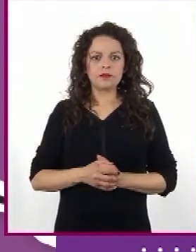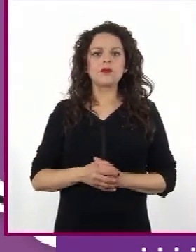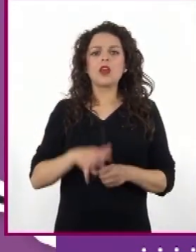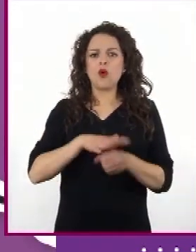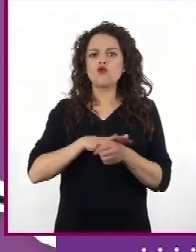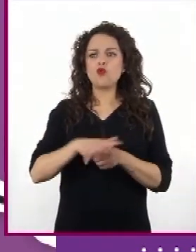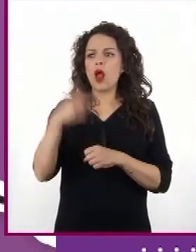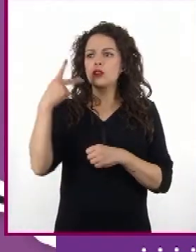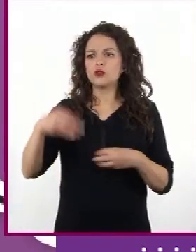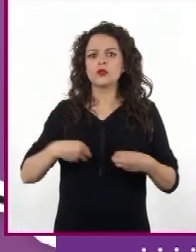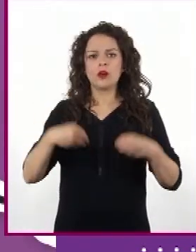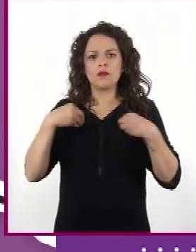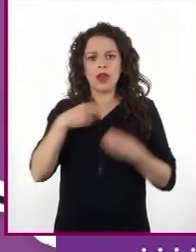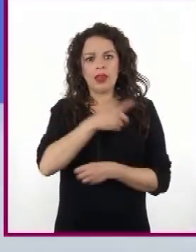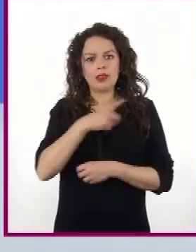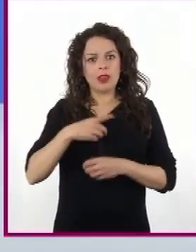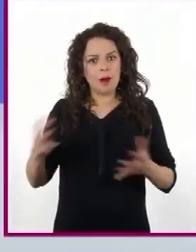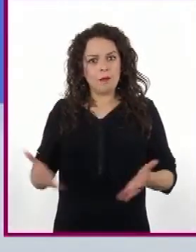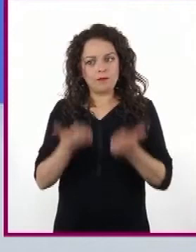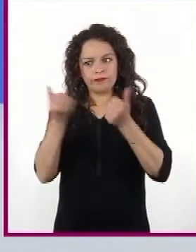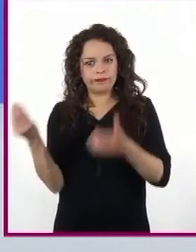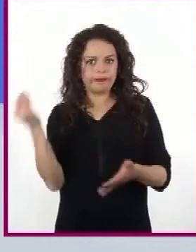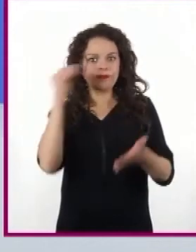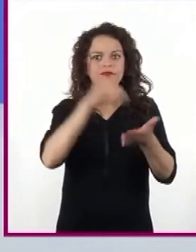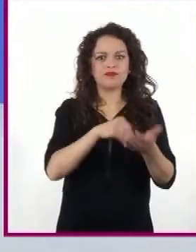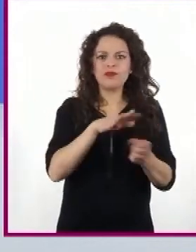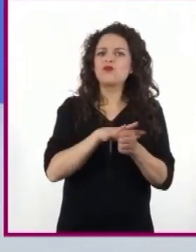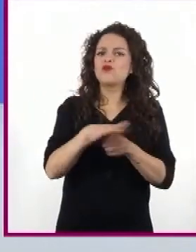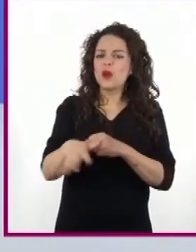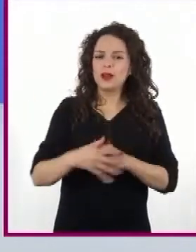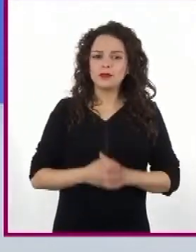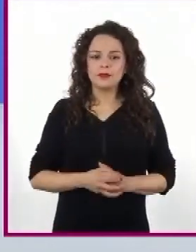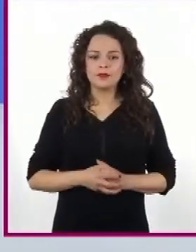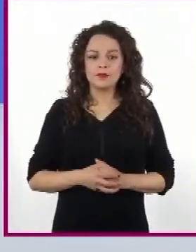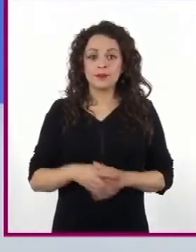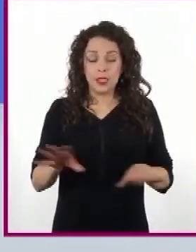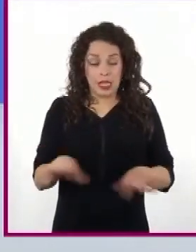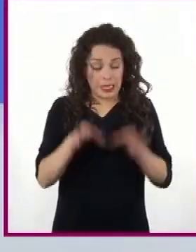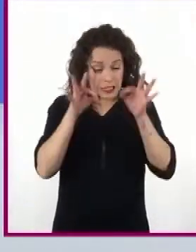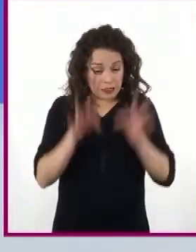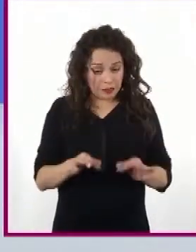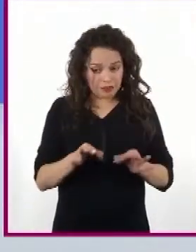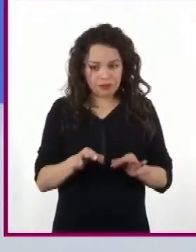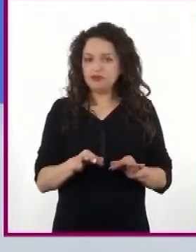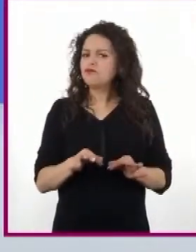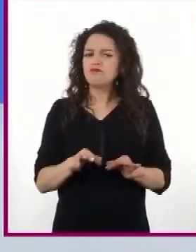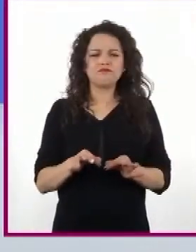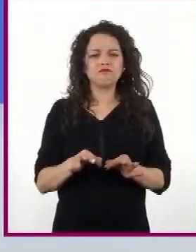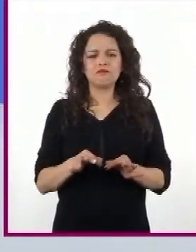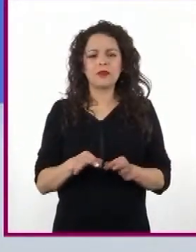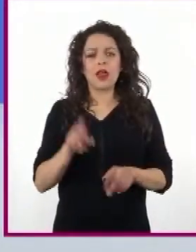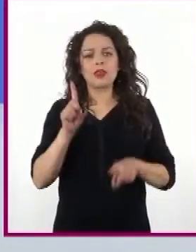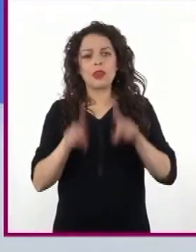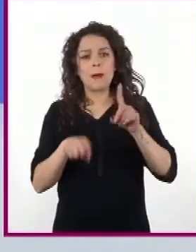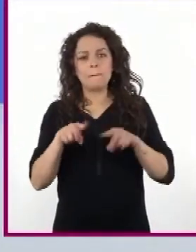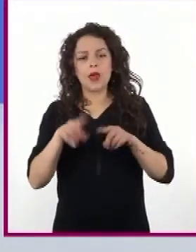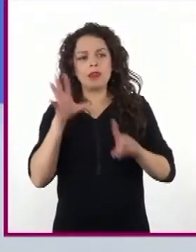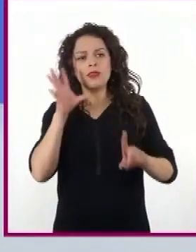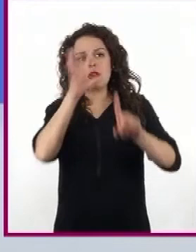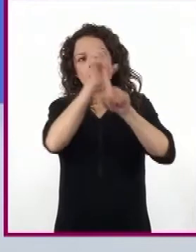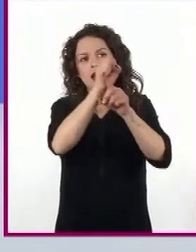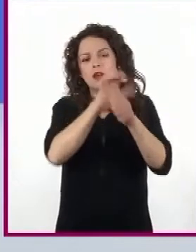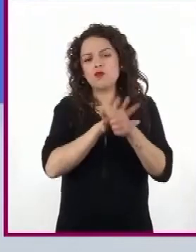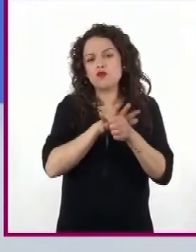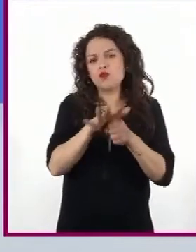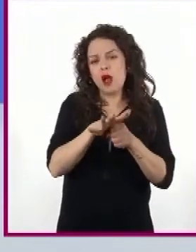recuperar? Bien, las biografías no tienen una extensión precisa. Dependerá del objetivo que se tenga en el